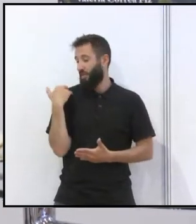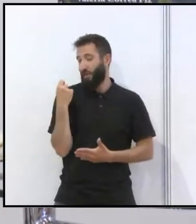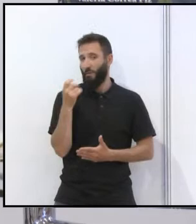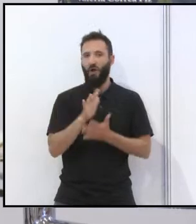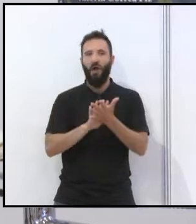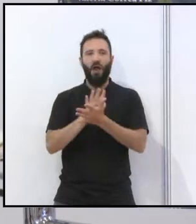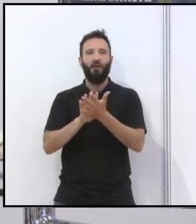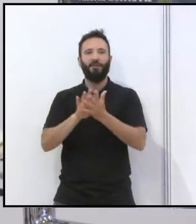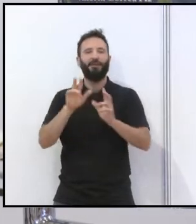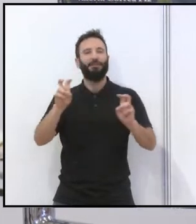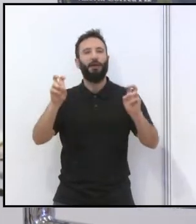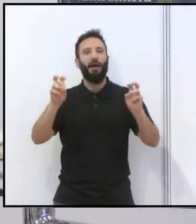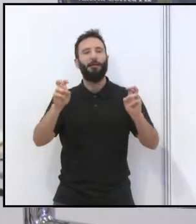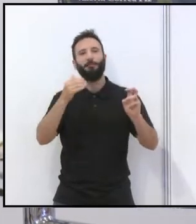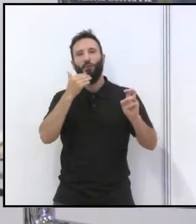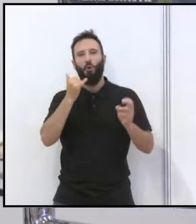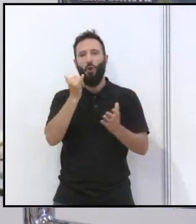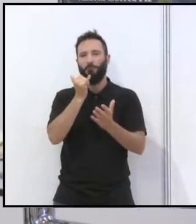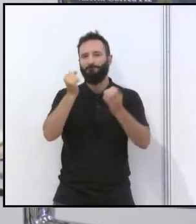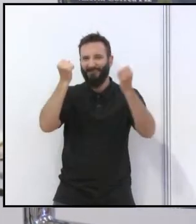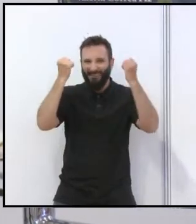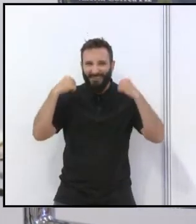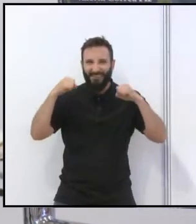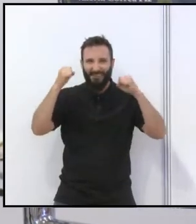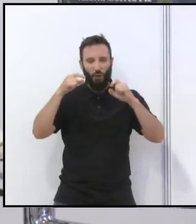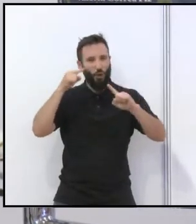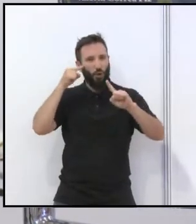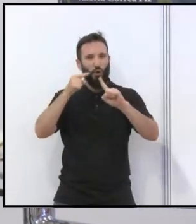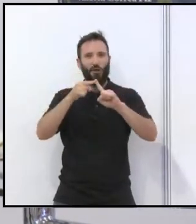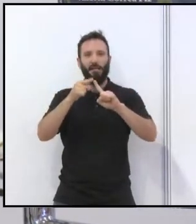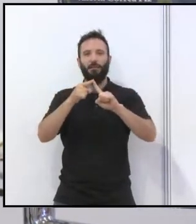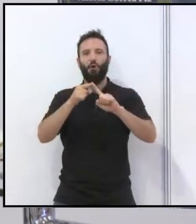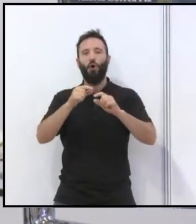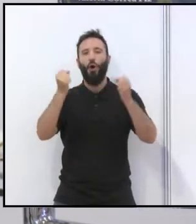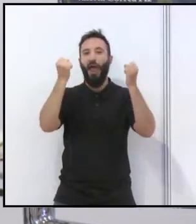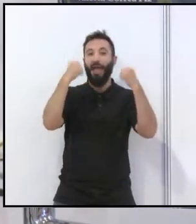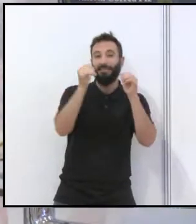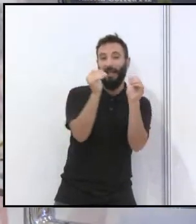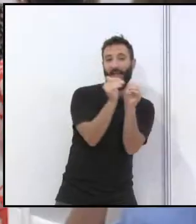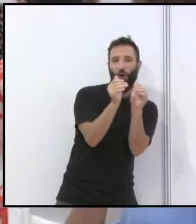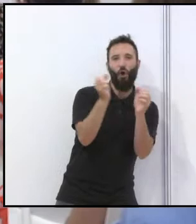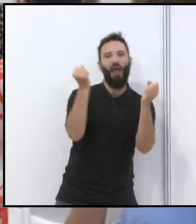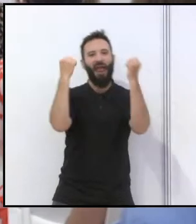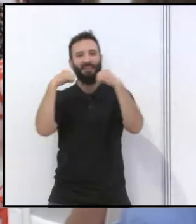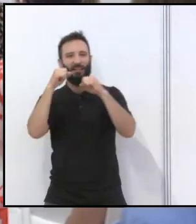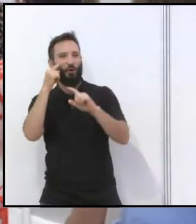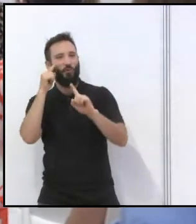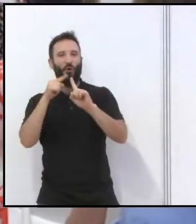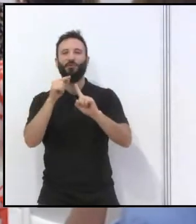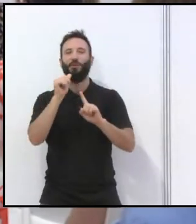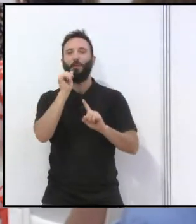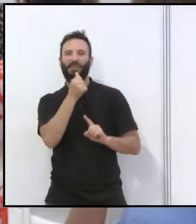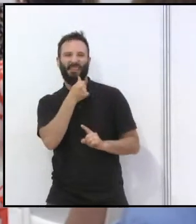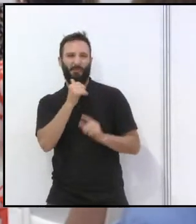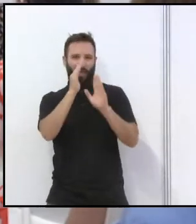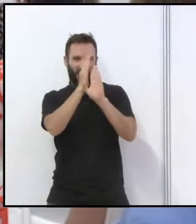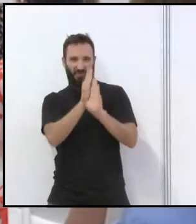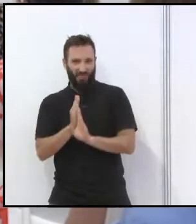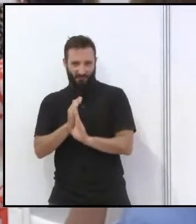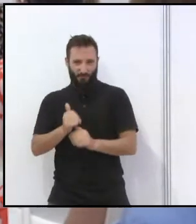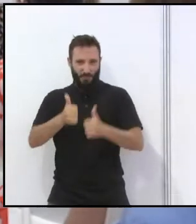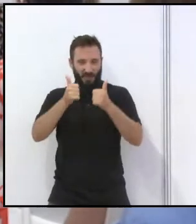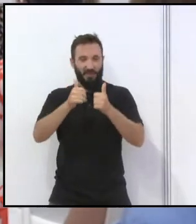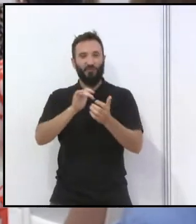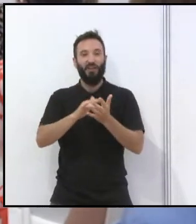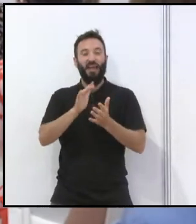de ese ejercicio de intimidad, de los ensayos o ensayitos, claro, yo también estoy rendida, de los